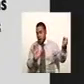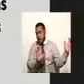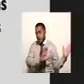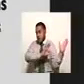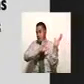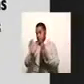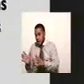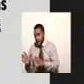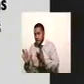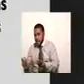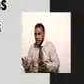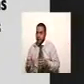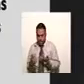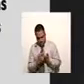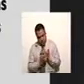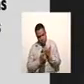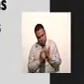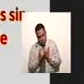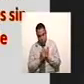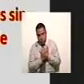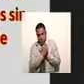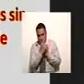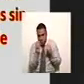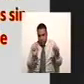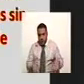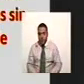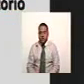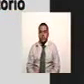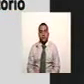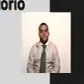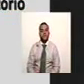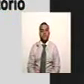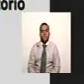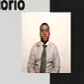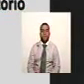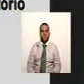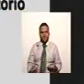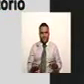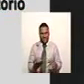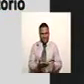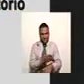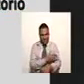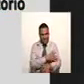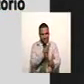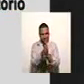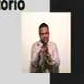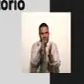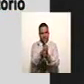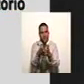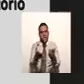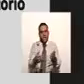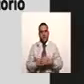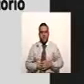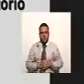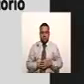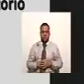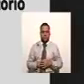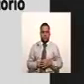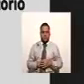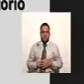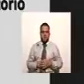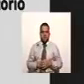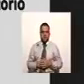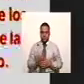Señor ministro, el observatorio de carga, es que todo esto solamente funcionará con transparencia de costos si